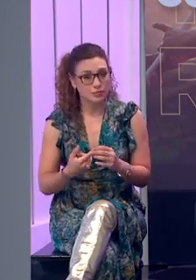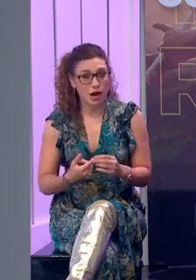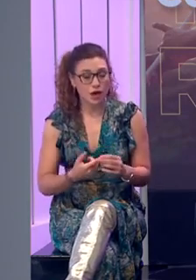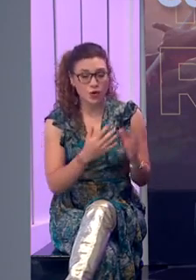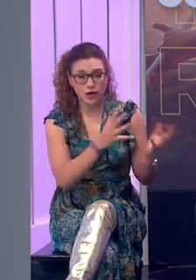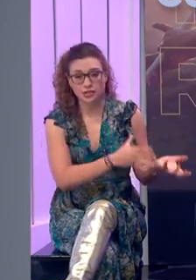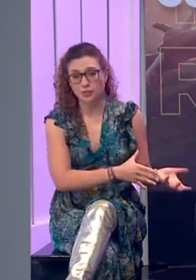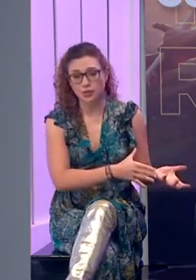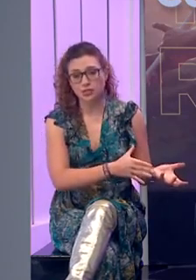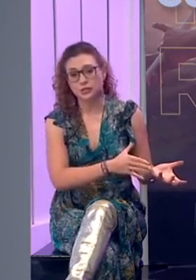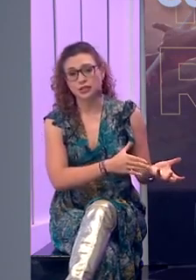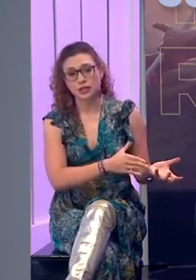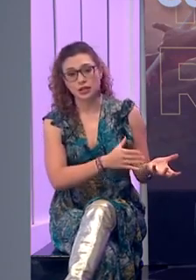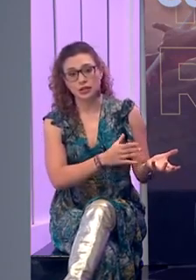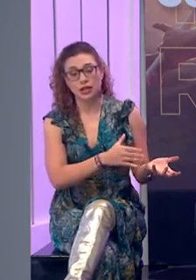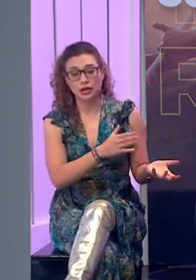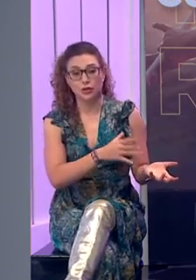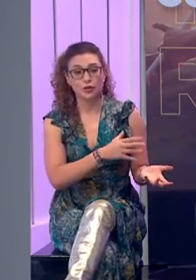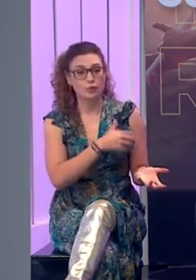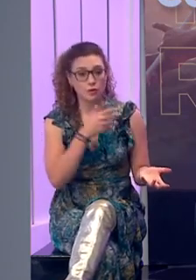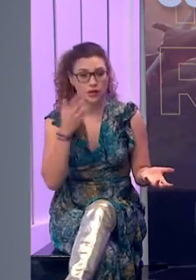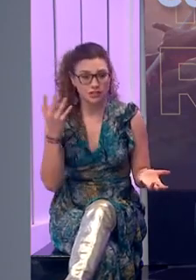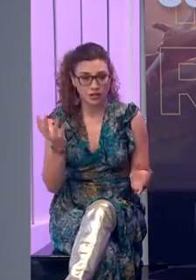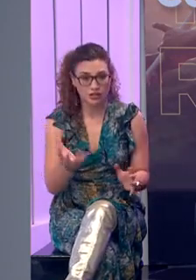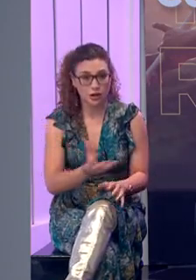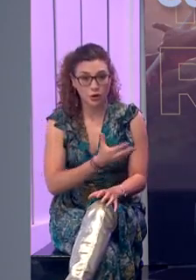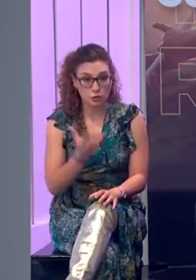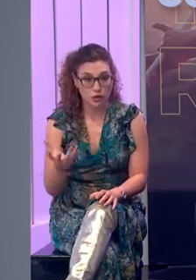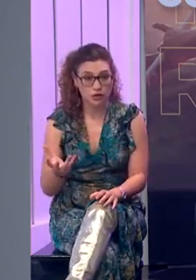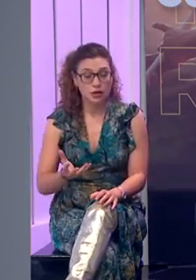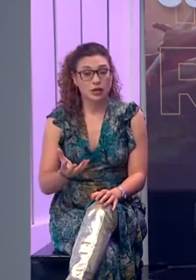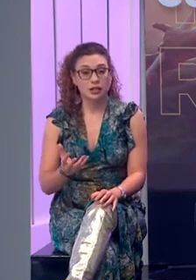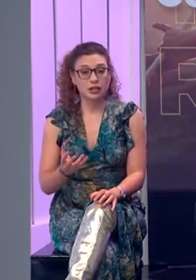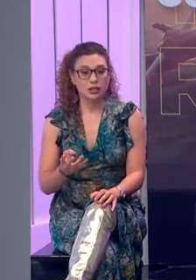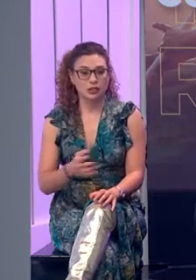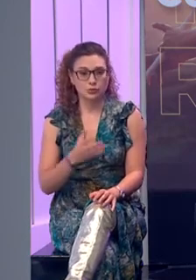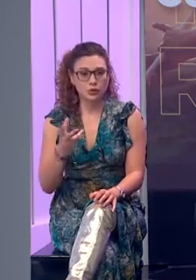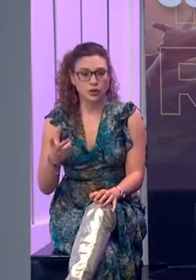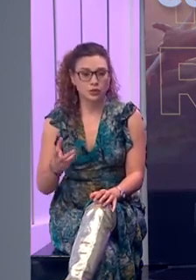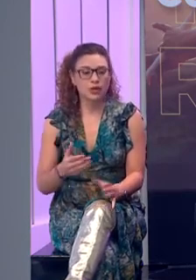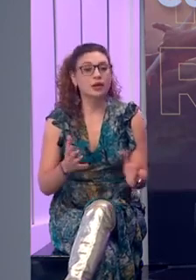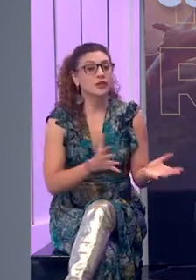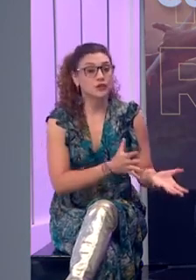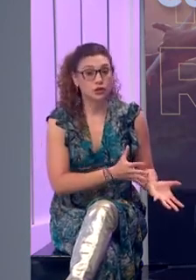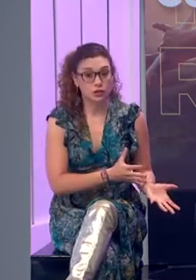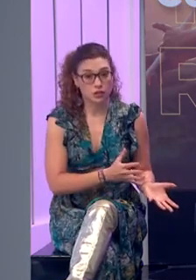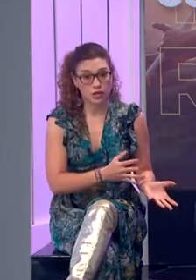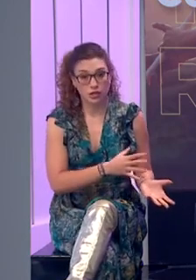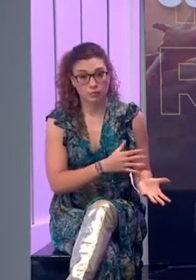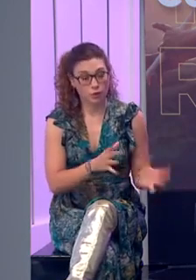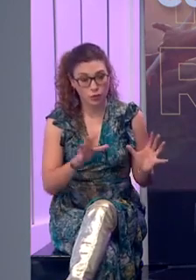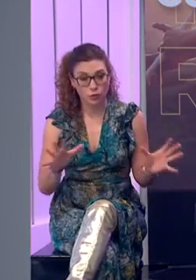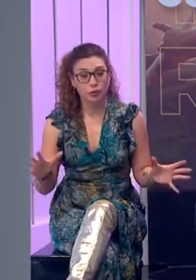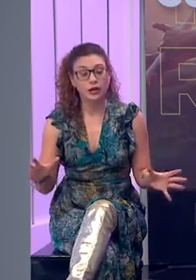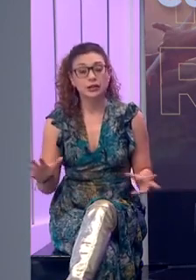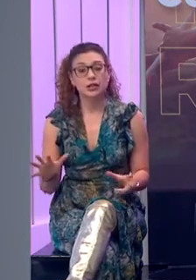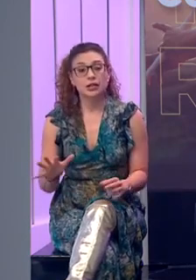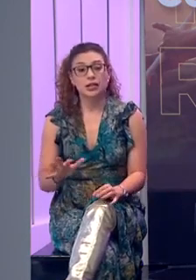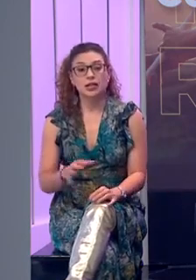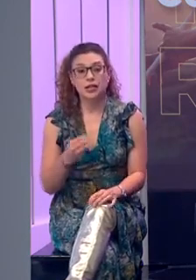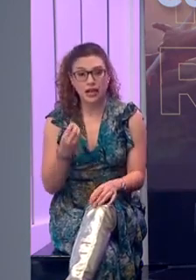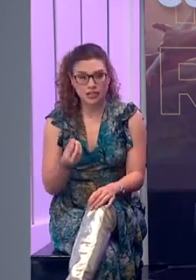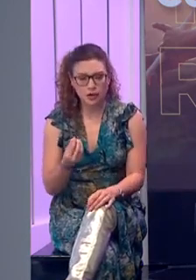estar lastimado. Esta precisamente de Lithium habla de estar cansado de vivir y de estar buscando una redención por algún